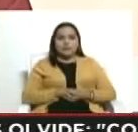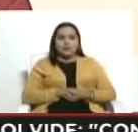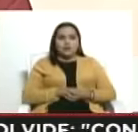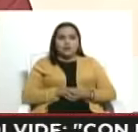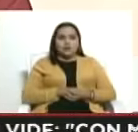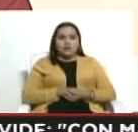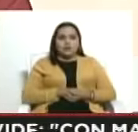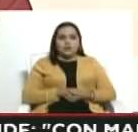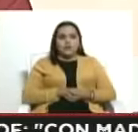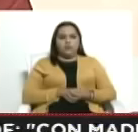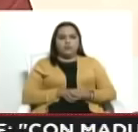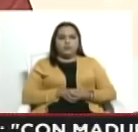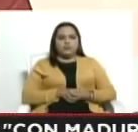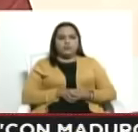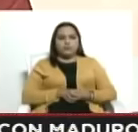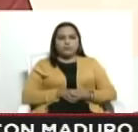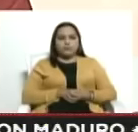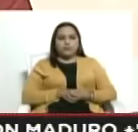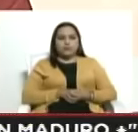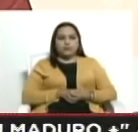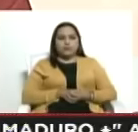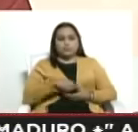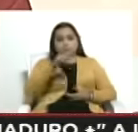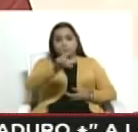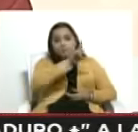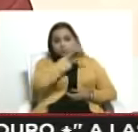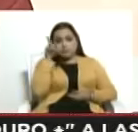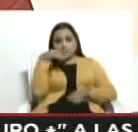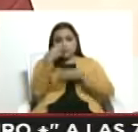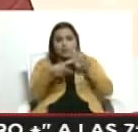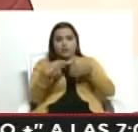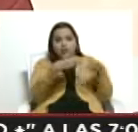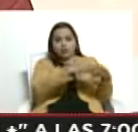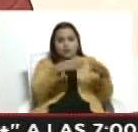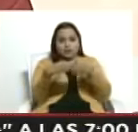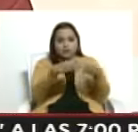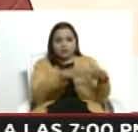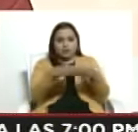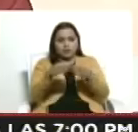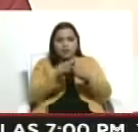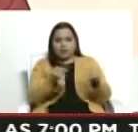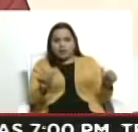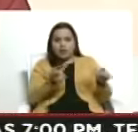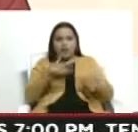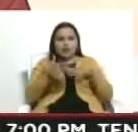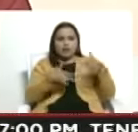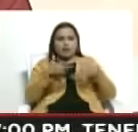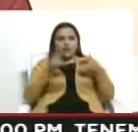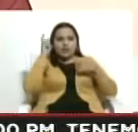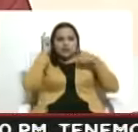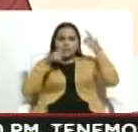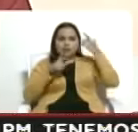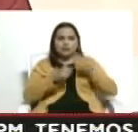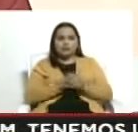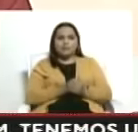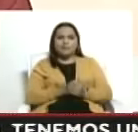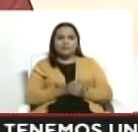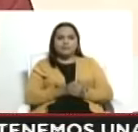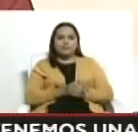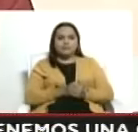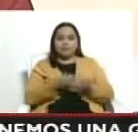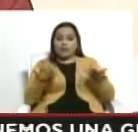El partido se activa en las brigadas territoriales para la acción Hugo Chávez, ya están en plena